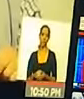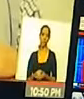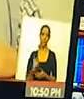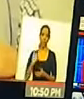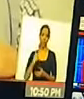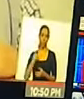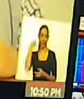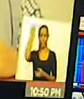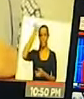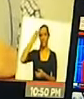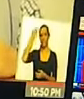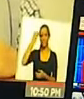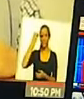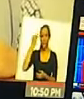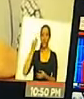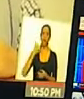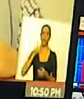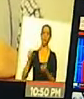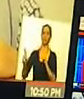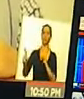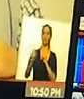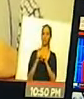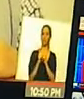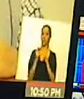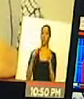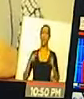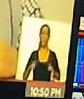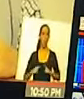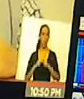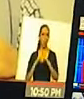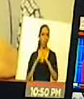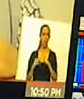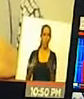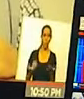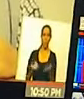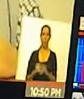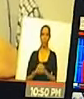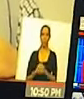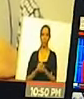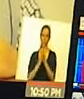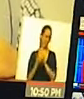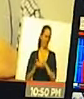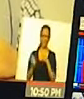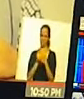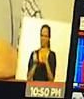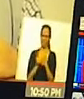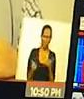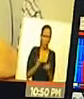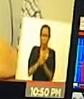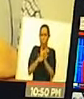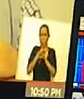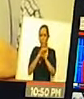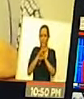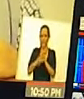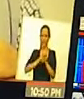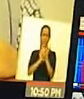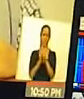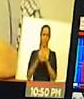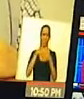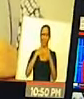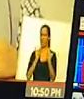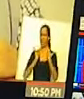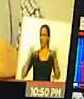que a mi regreso me iba a encontrar con un cese de la usurpación, un gobierno de transición, unas elecciones libres, una cosa,